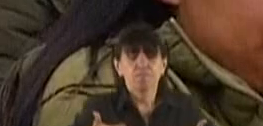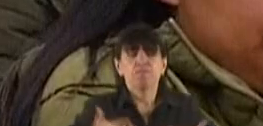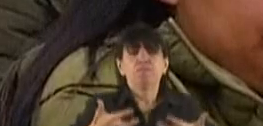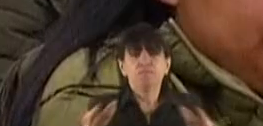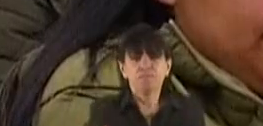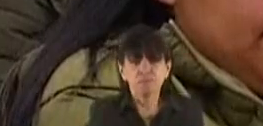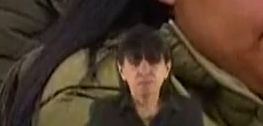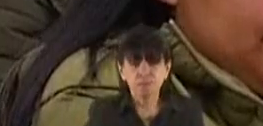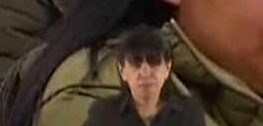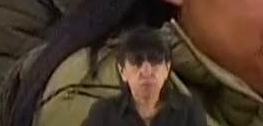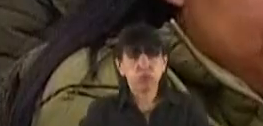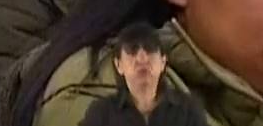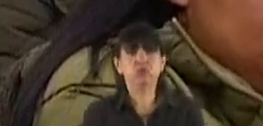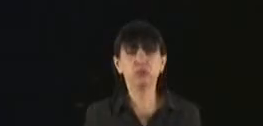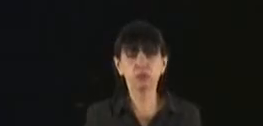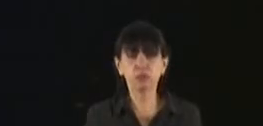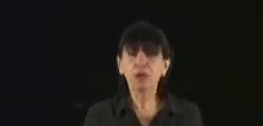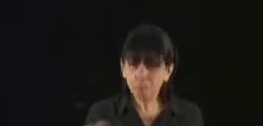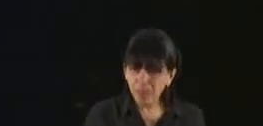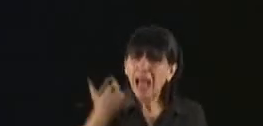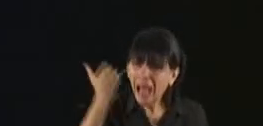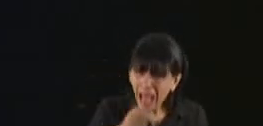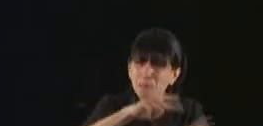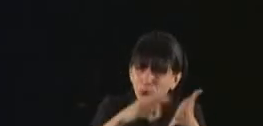Y entiendan que hay muchos motivos para estar desanimado,